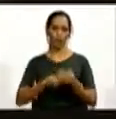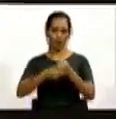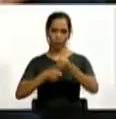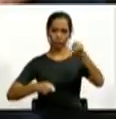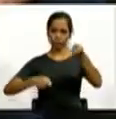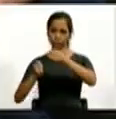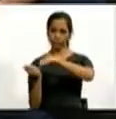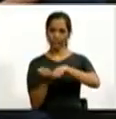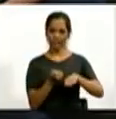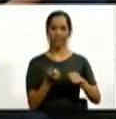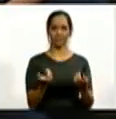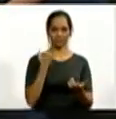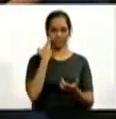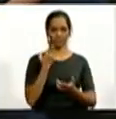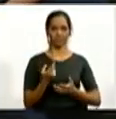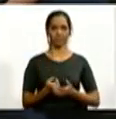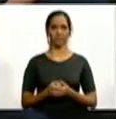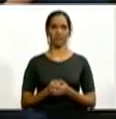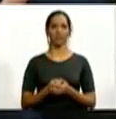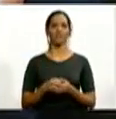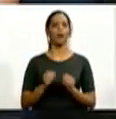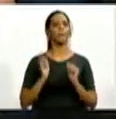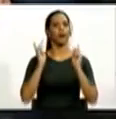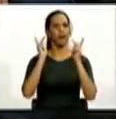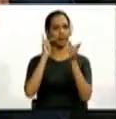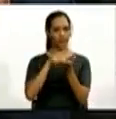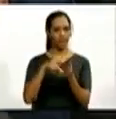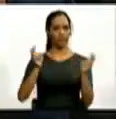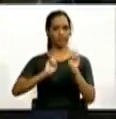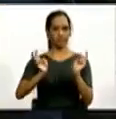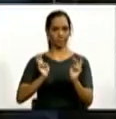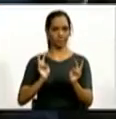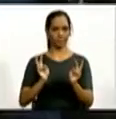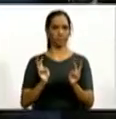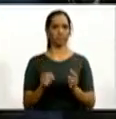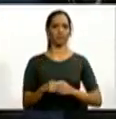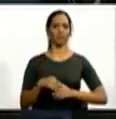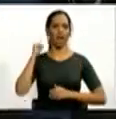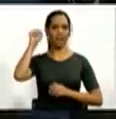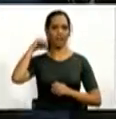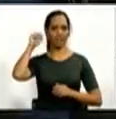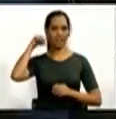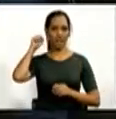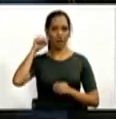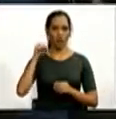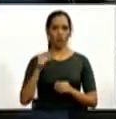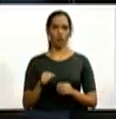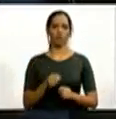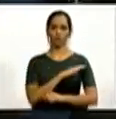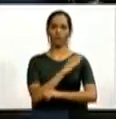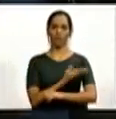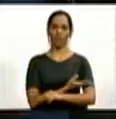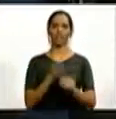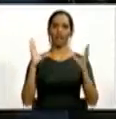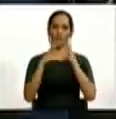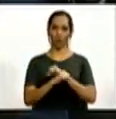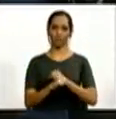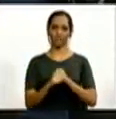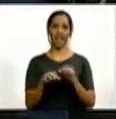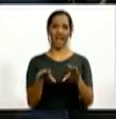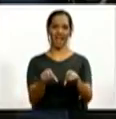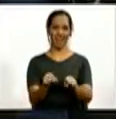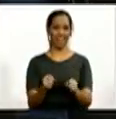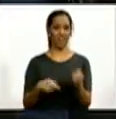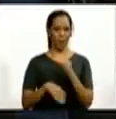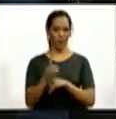envidia. Mira, vamos a entrar en materia. Vamos al primer video fuerte de la noche. Agárrate, Catalina,